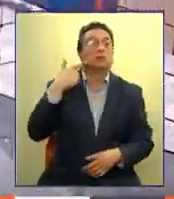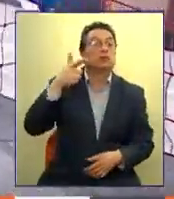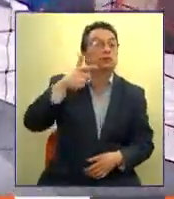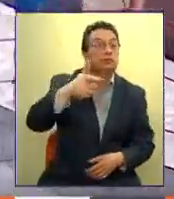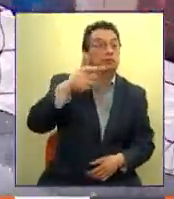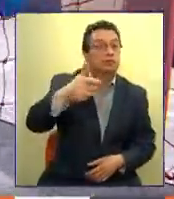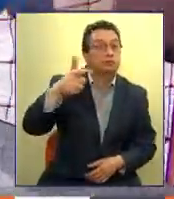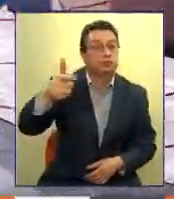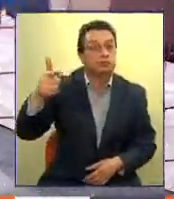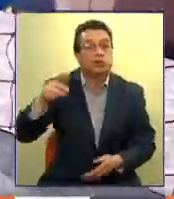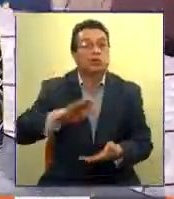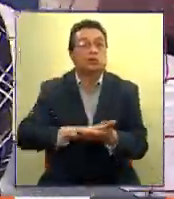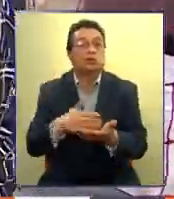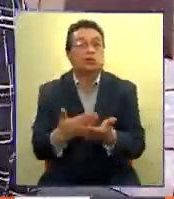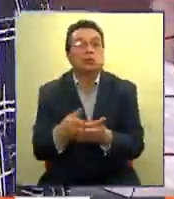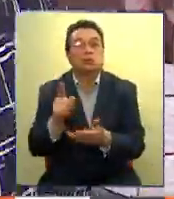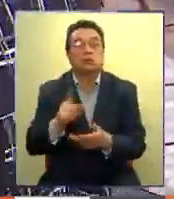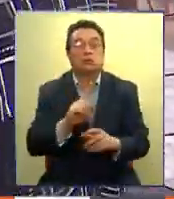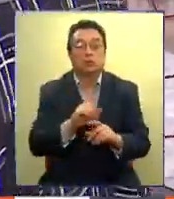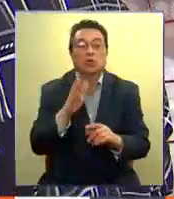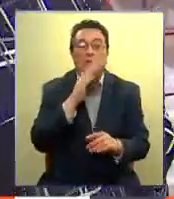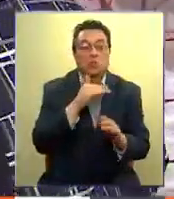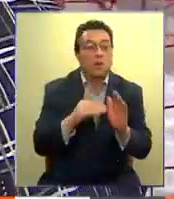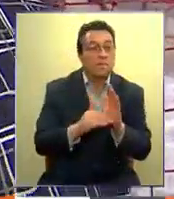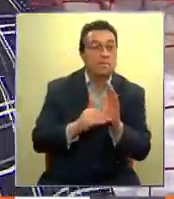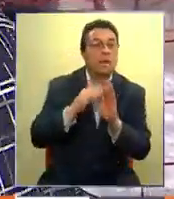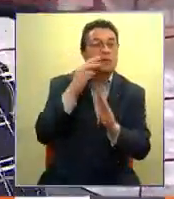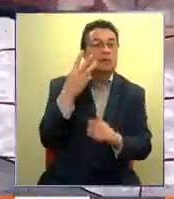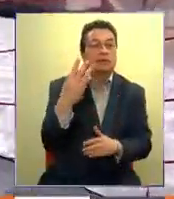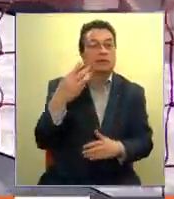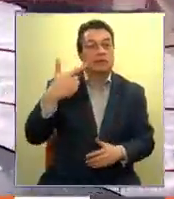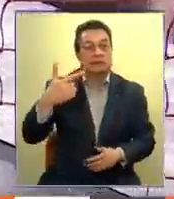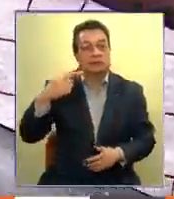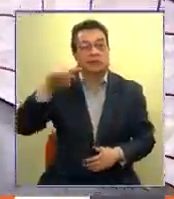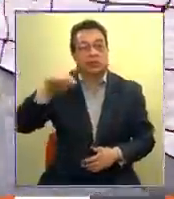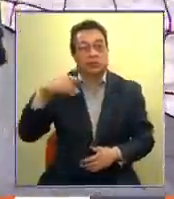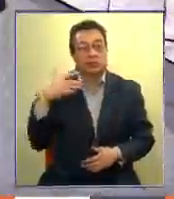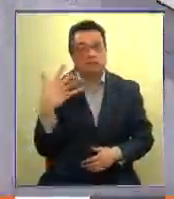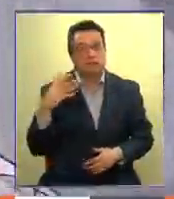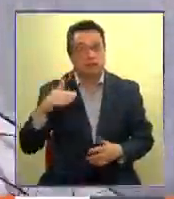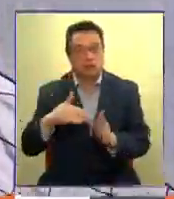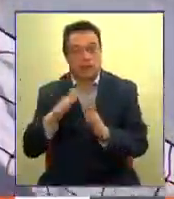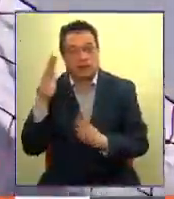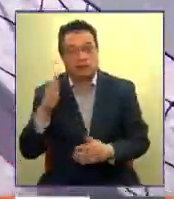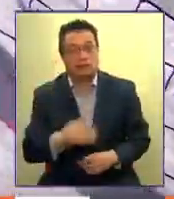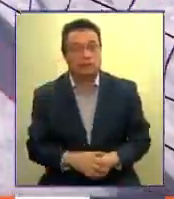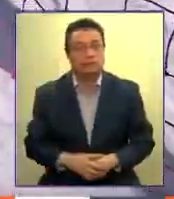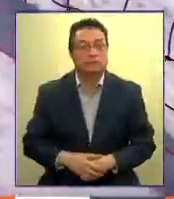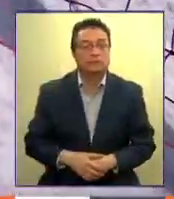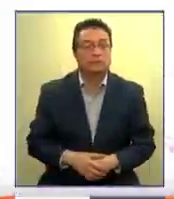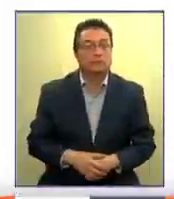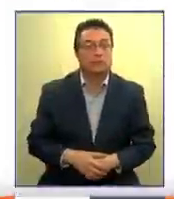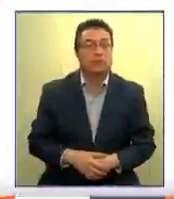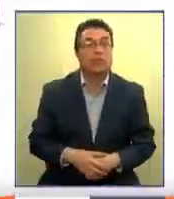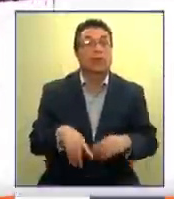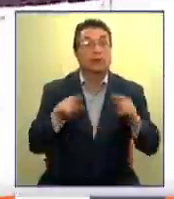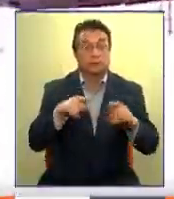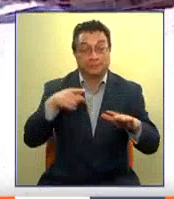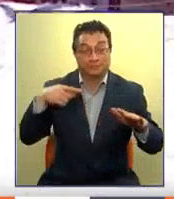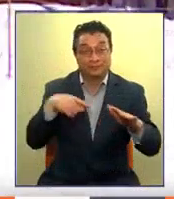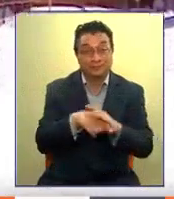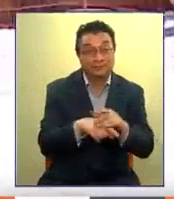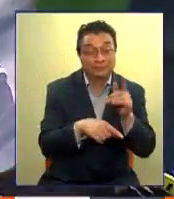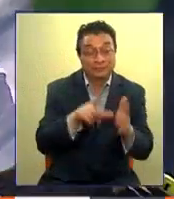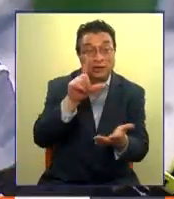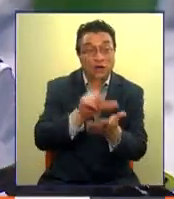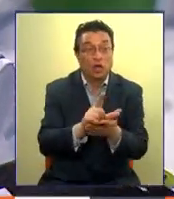para chequear que no tenga sobre los 37 grados, que es el tema COVID. En cada andarivel y en la entrada del recinto, que